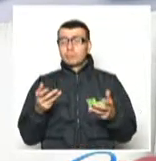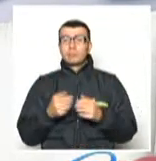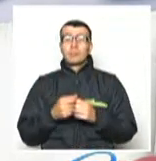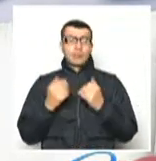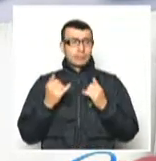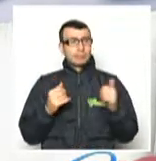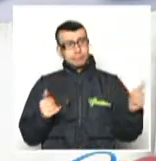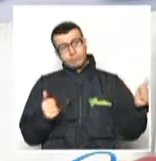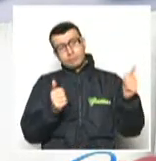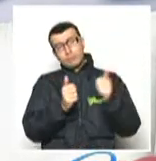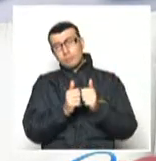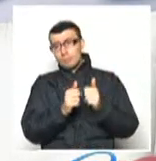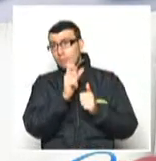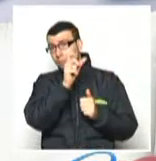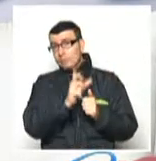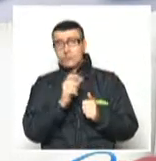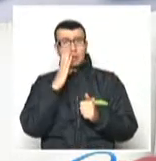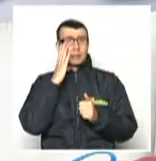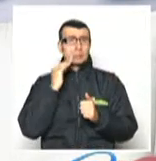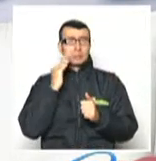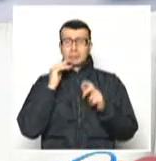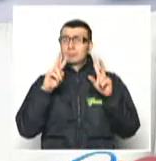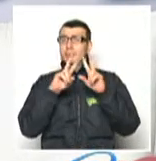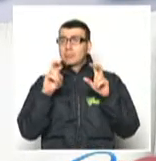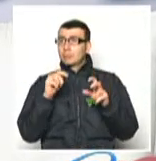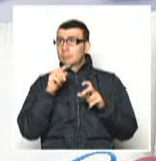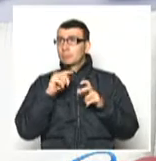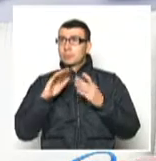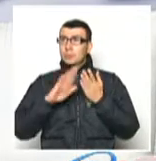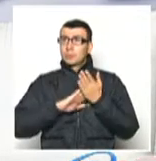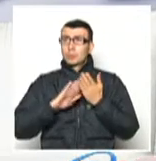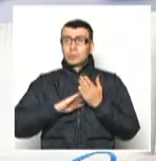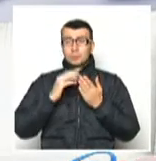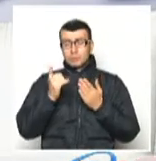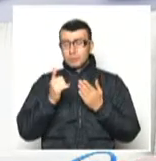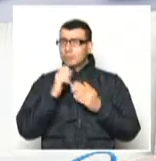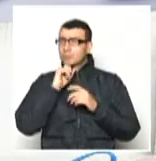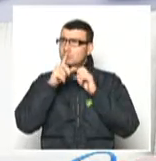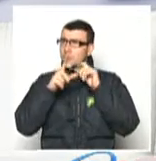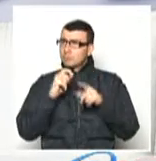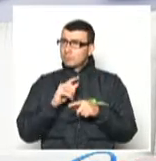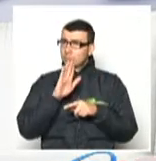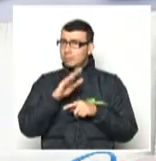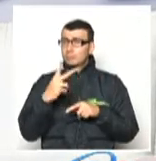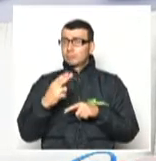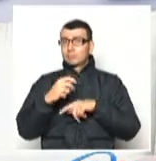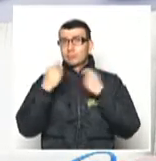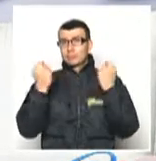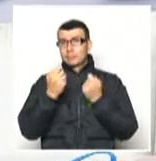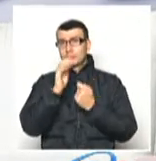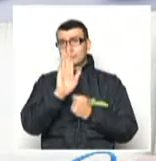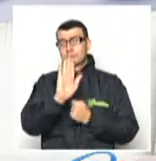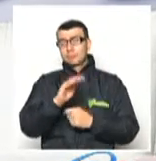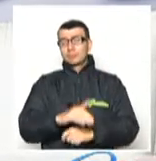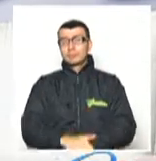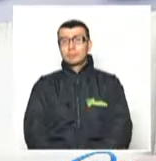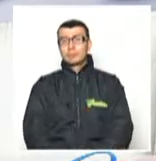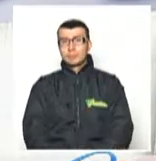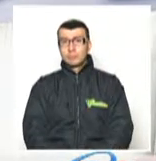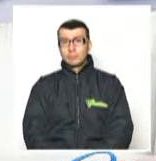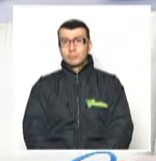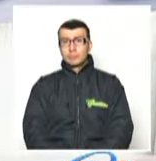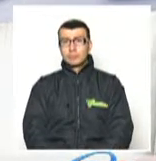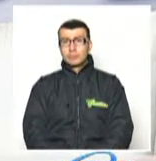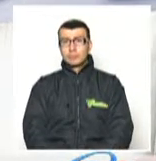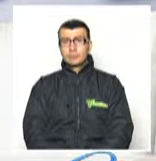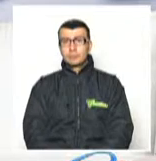tenemos una persona muy experta en este tema para que resuelva sus preguntas después de este corte comerciales. Ya regresamos con todos ustedes